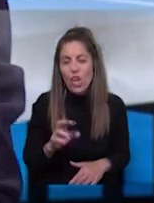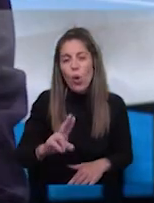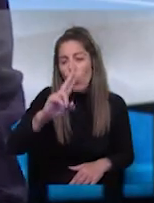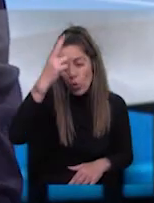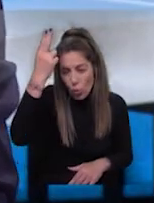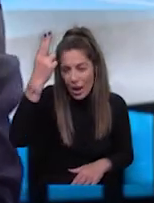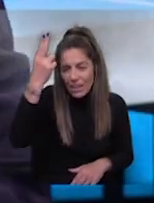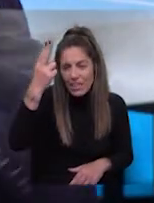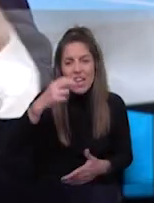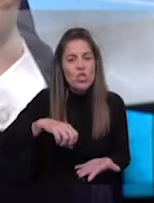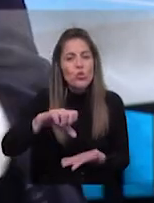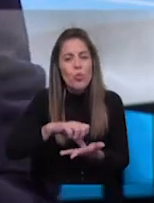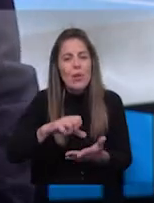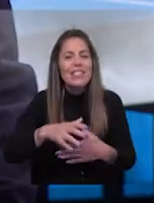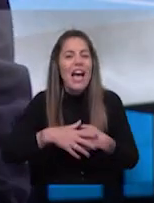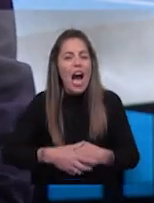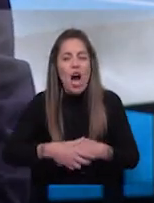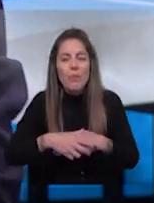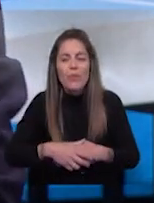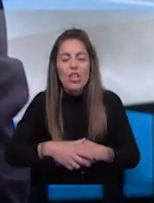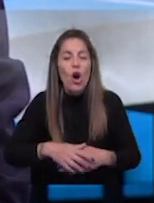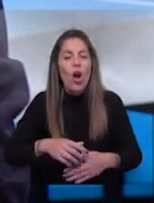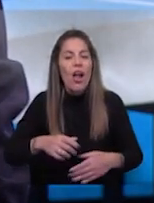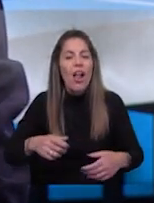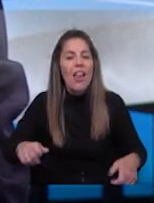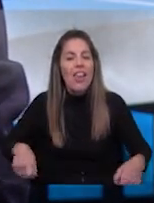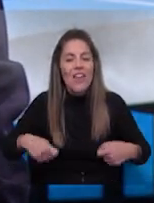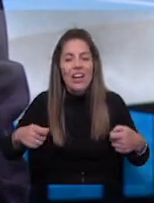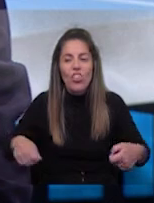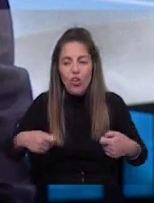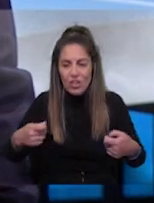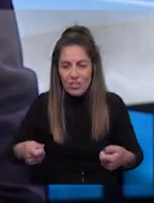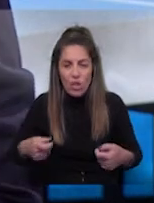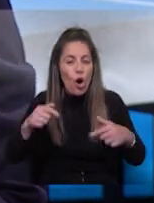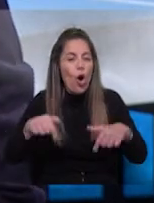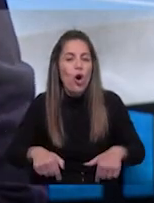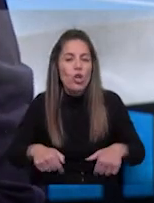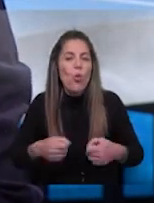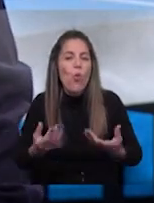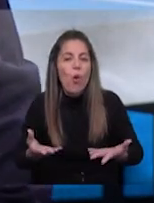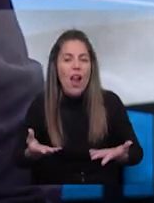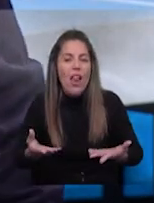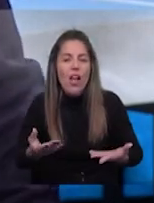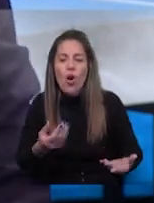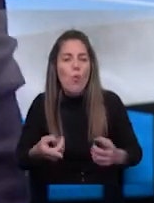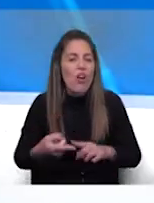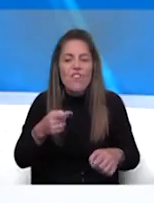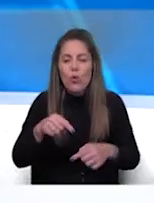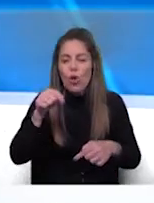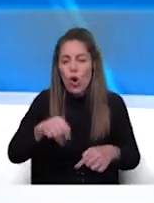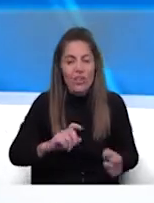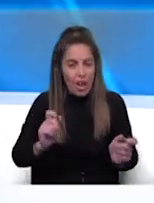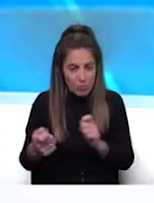Uruguay es un país amigo de los lavadores de dinero. Hoy, ¿cuál es el vínculo? ¿Cómo sería el vínculo que tenemos?